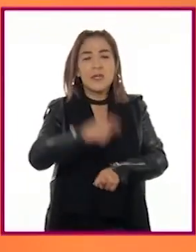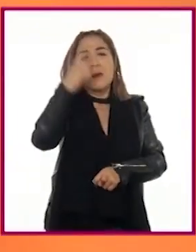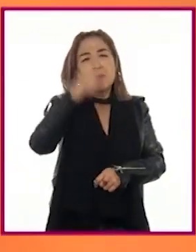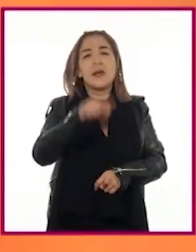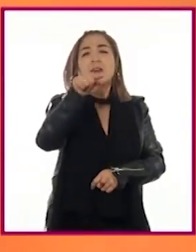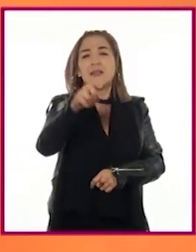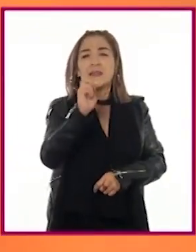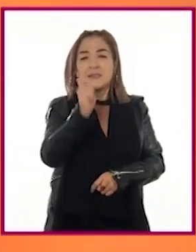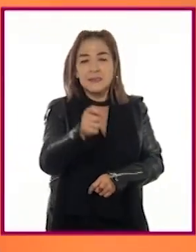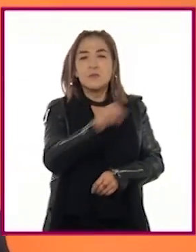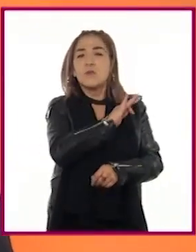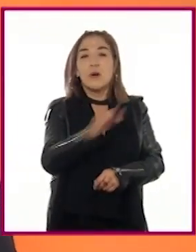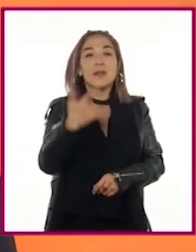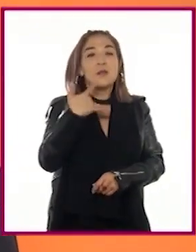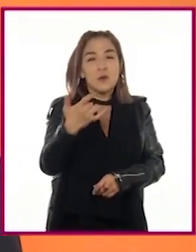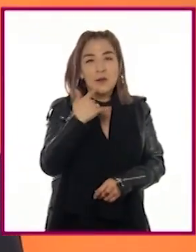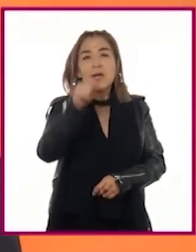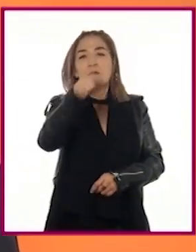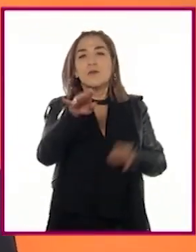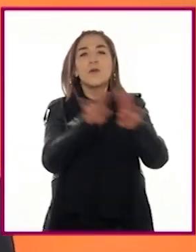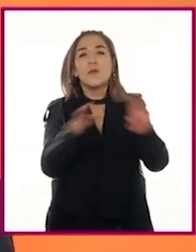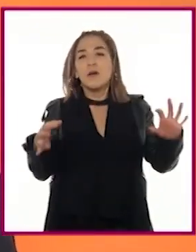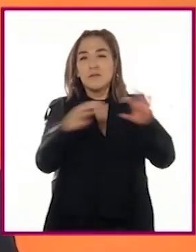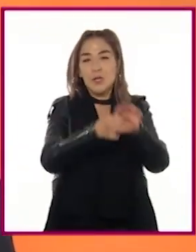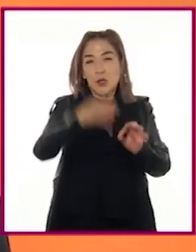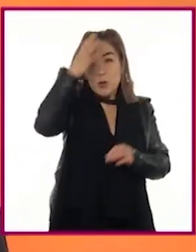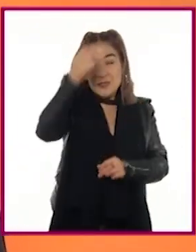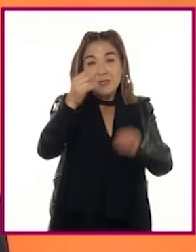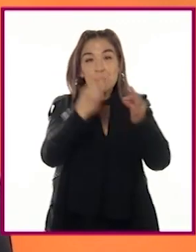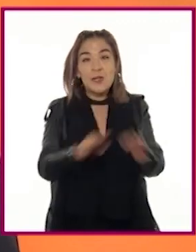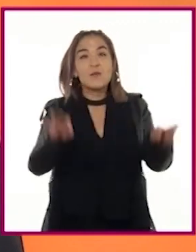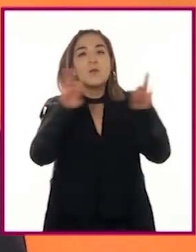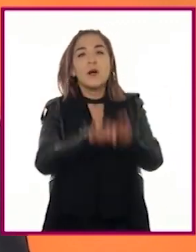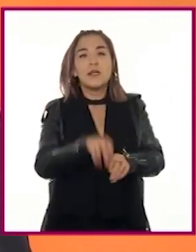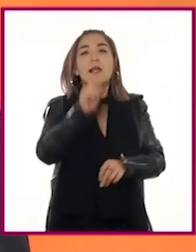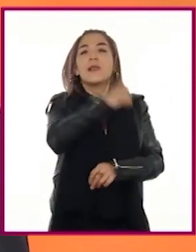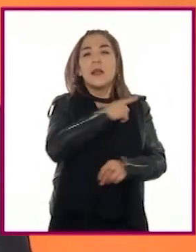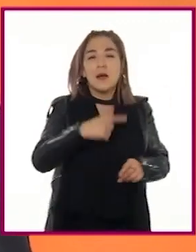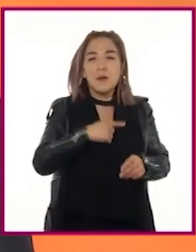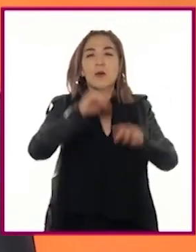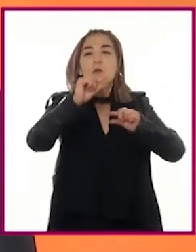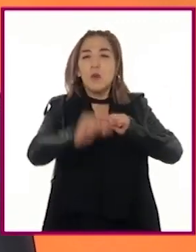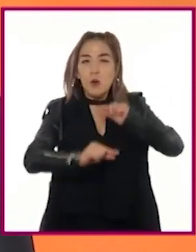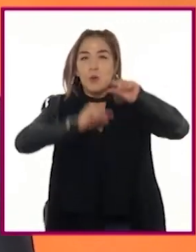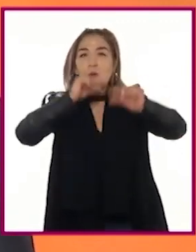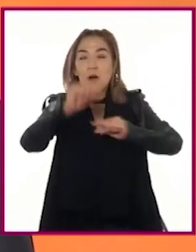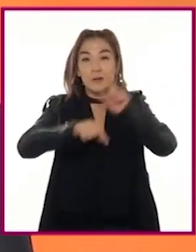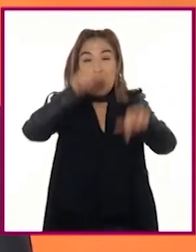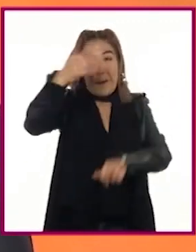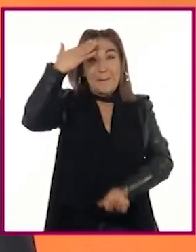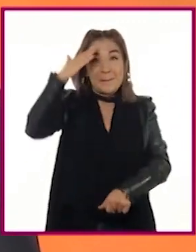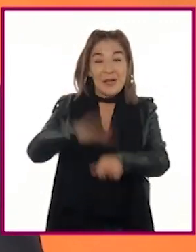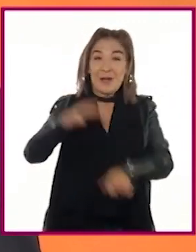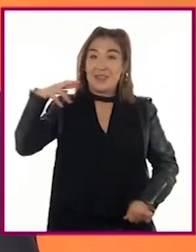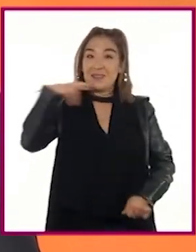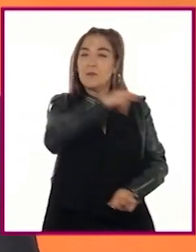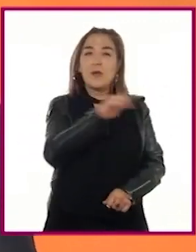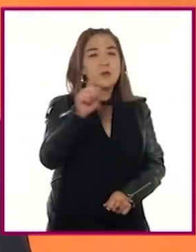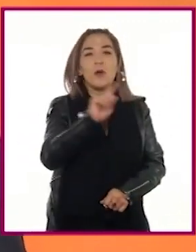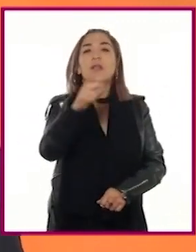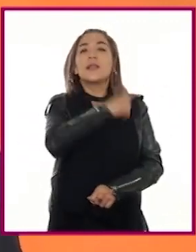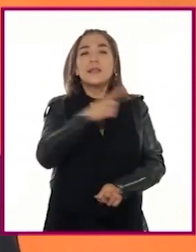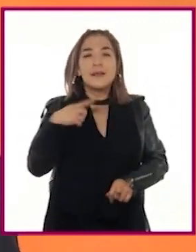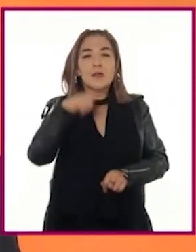lograr esto, la asimilación de los conceptos fundamentales debe ser gradual. No se trata de memorizar definiciones, sino